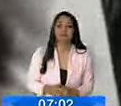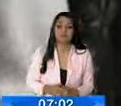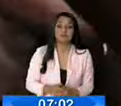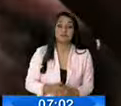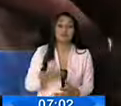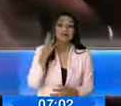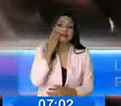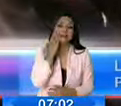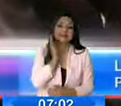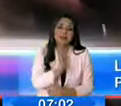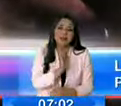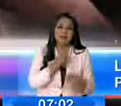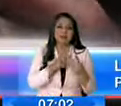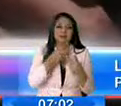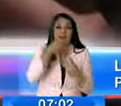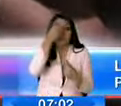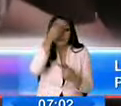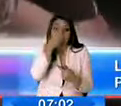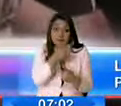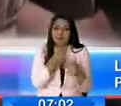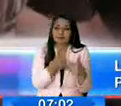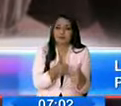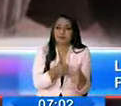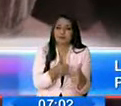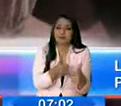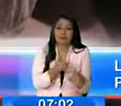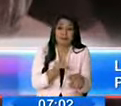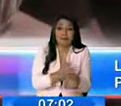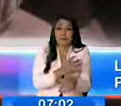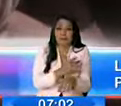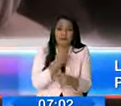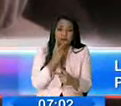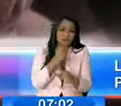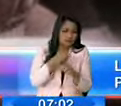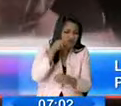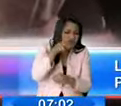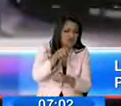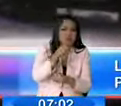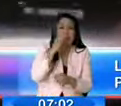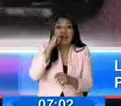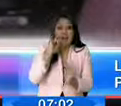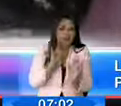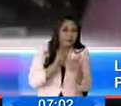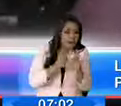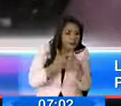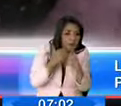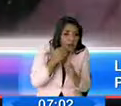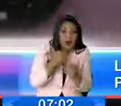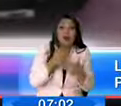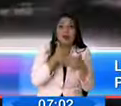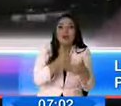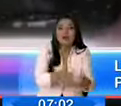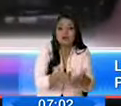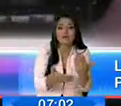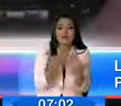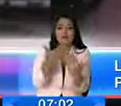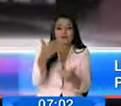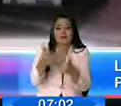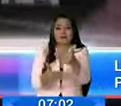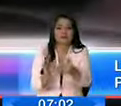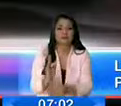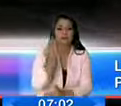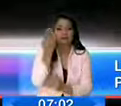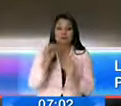logrado, se puede determinar que mientras más temprano se detectan estas conductas, es más fácil lograr un cambio